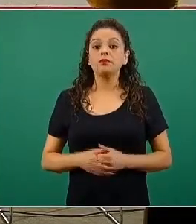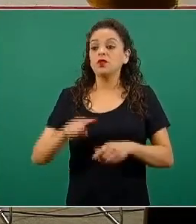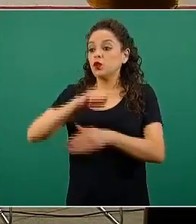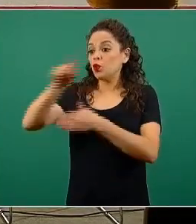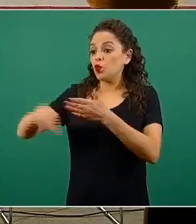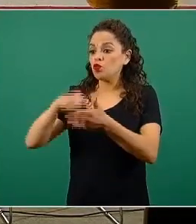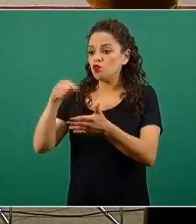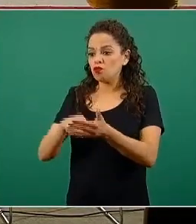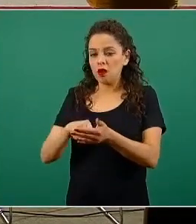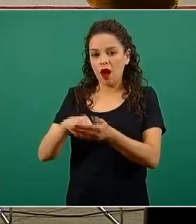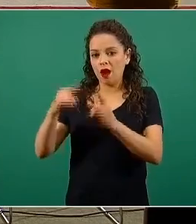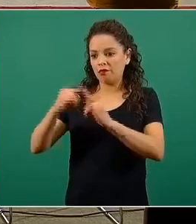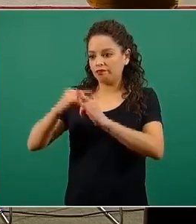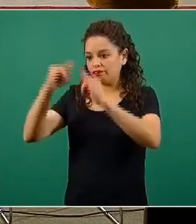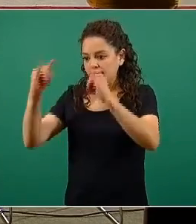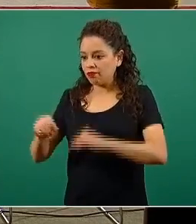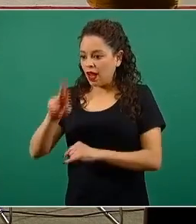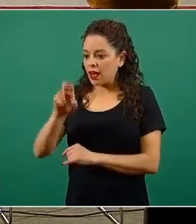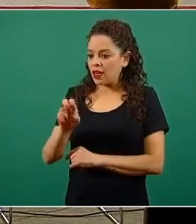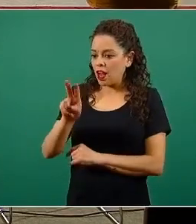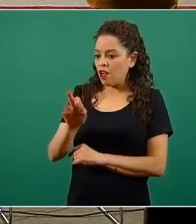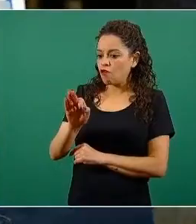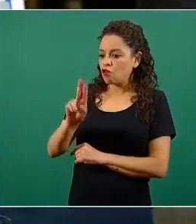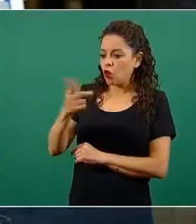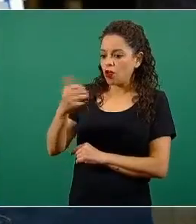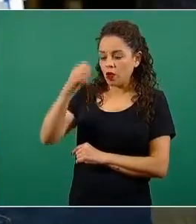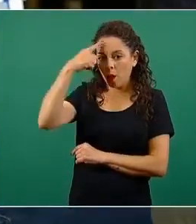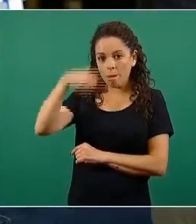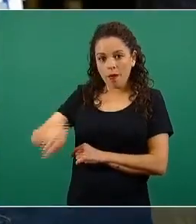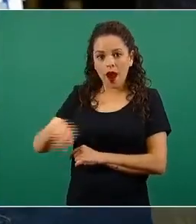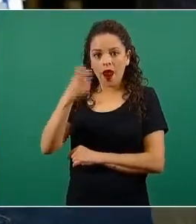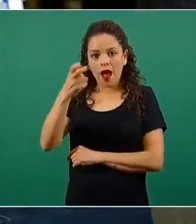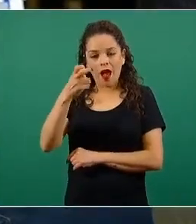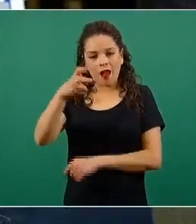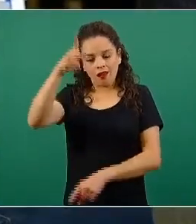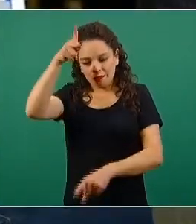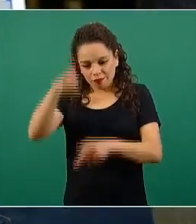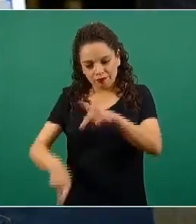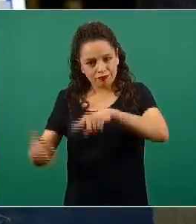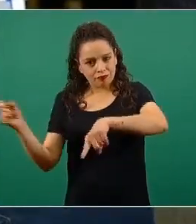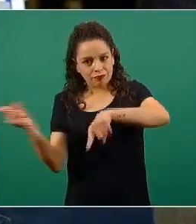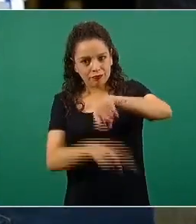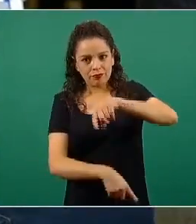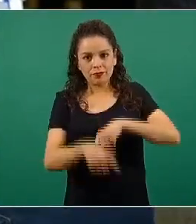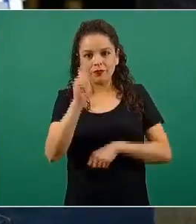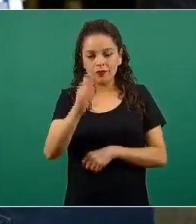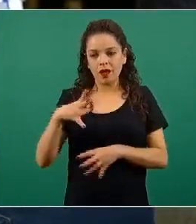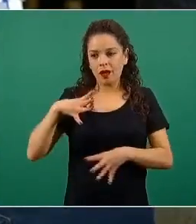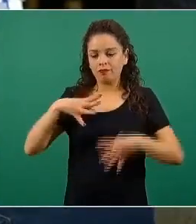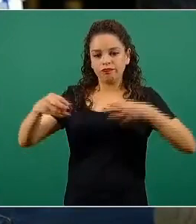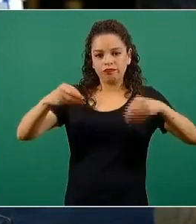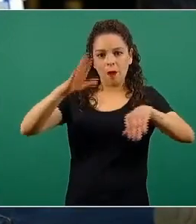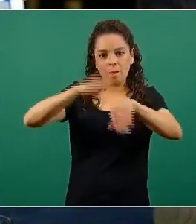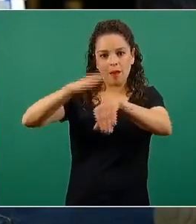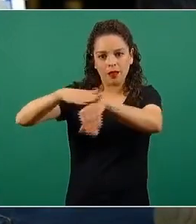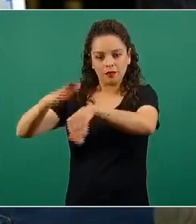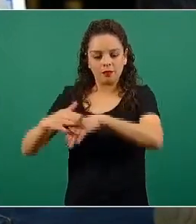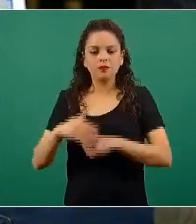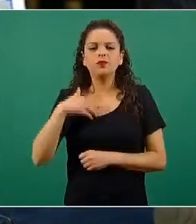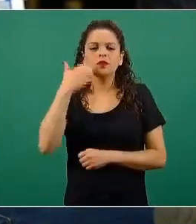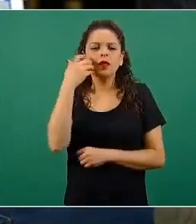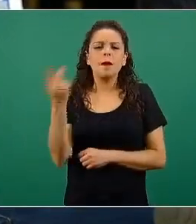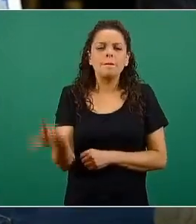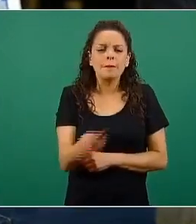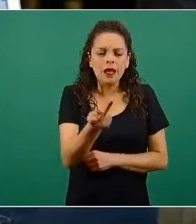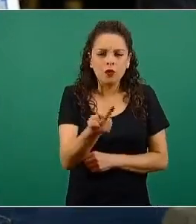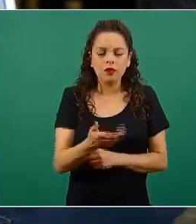lugares para cortar con la cadena de transmisión. Quiero saber específicamente qué quiso decir con hacer un alto en